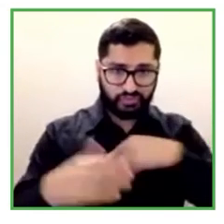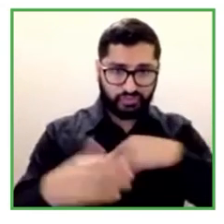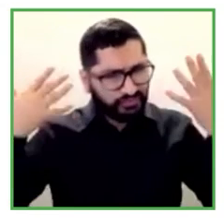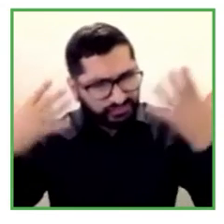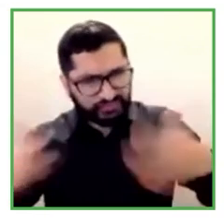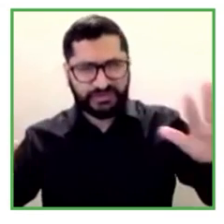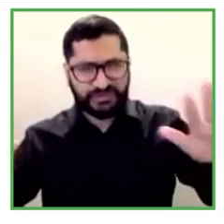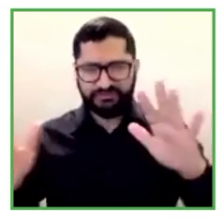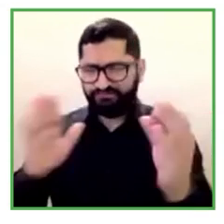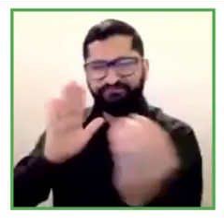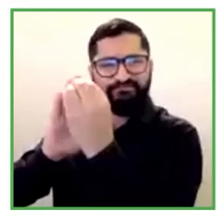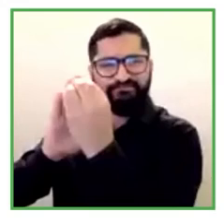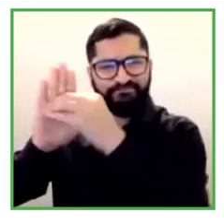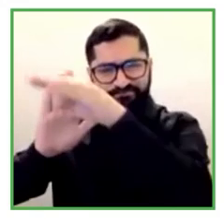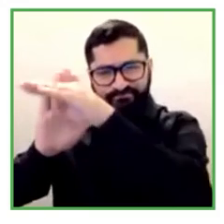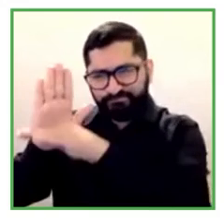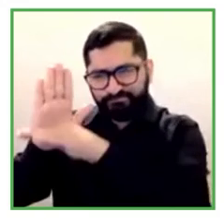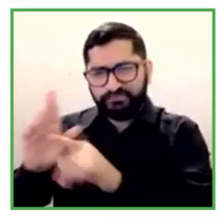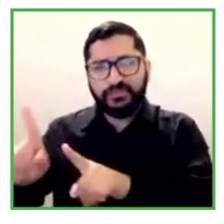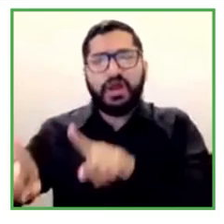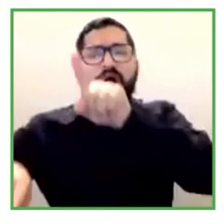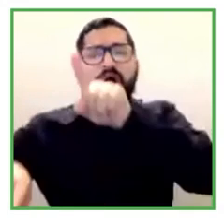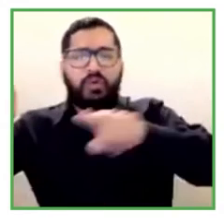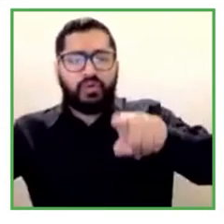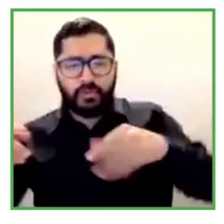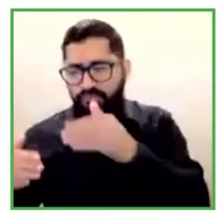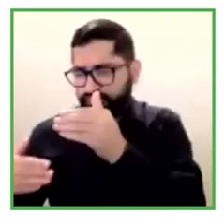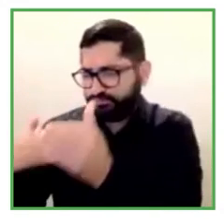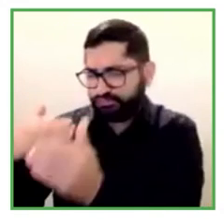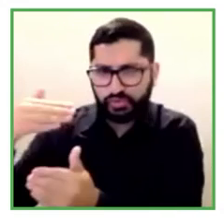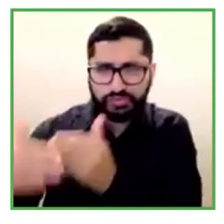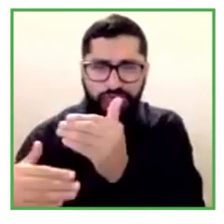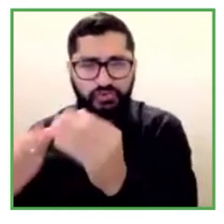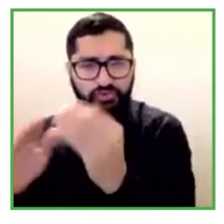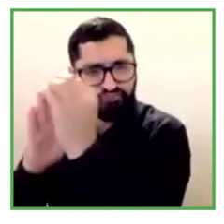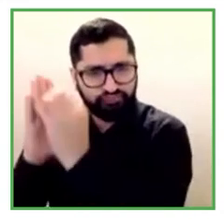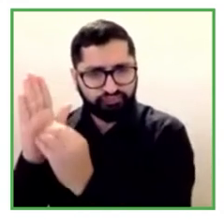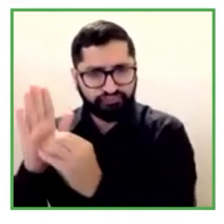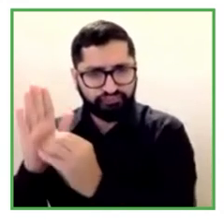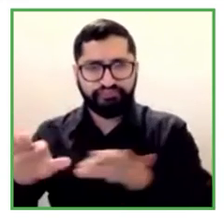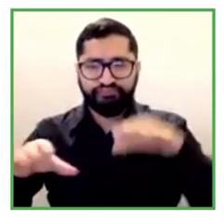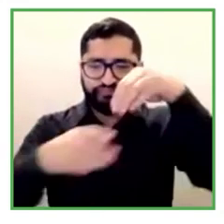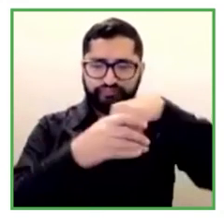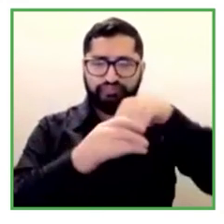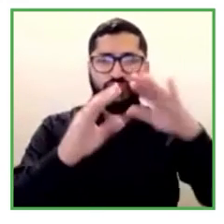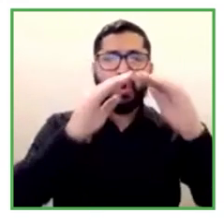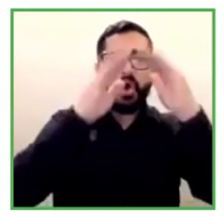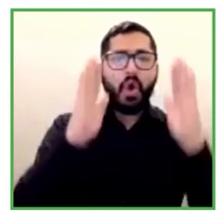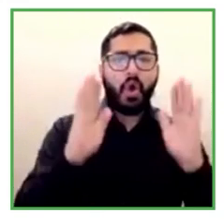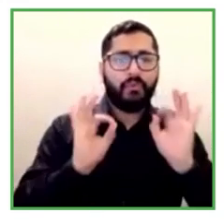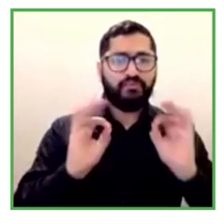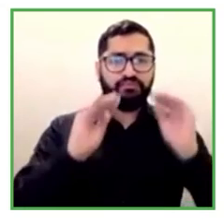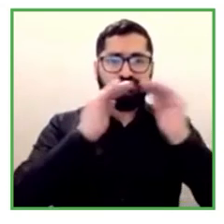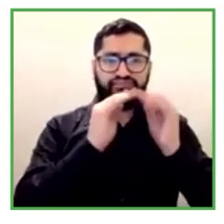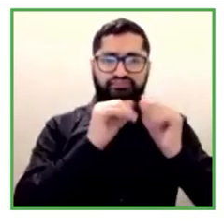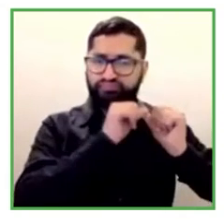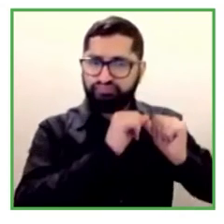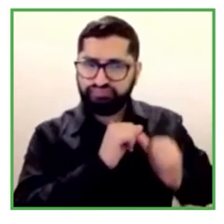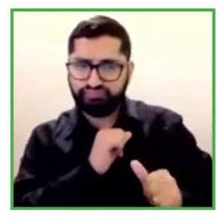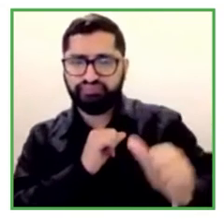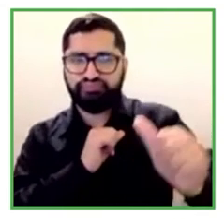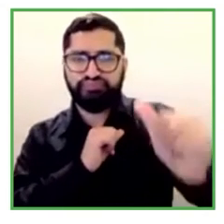algunos procesos de teletrabajo que habíamos implementado previamente, por lo tanto pudimos continuar de esa manera y